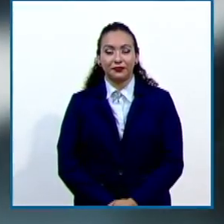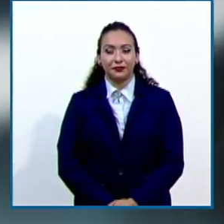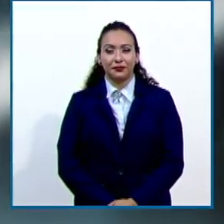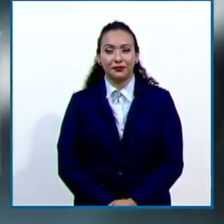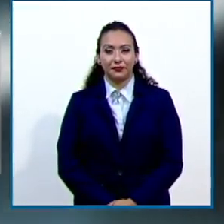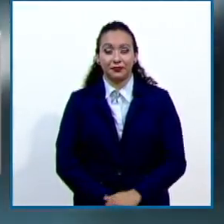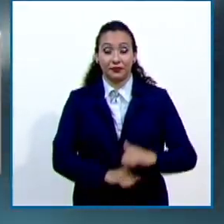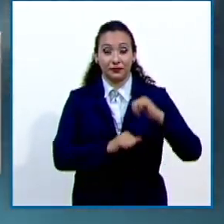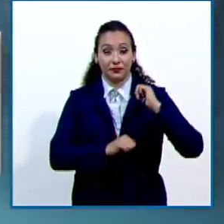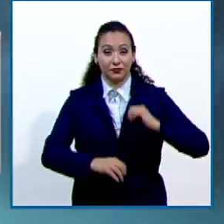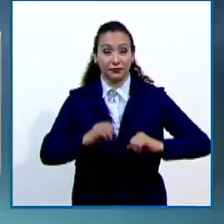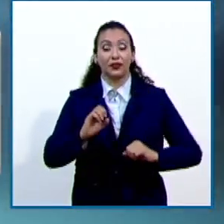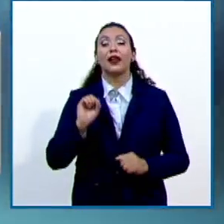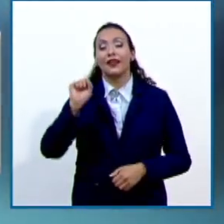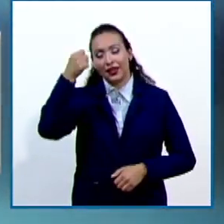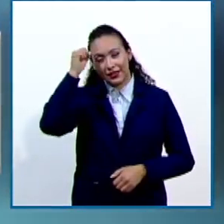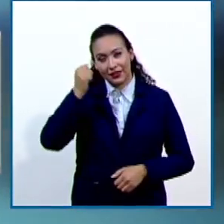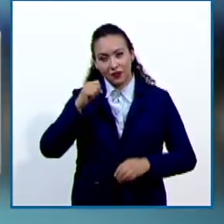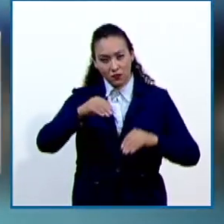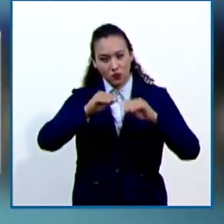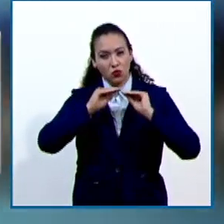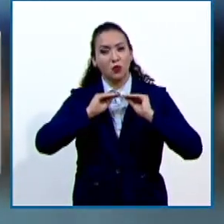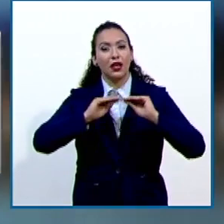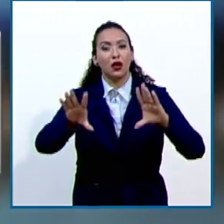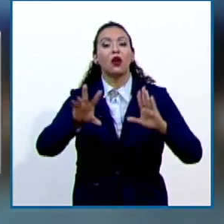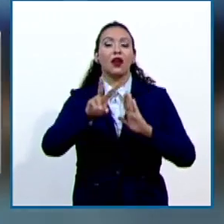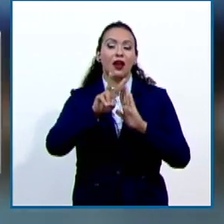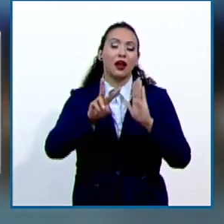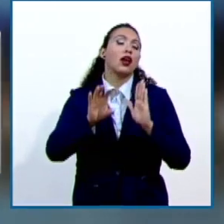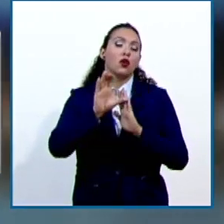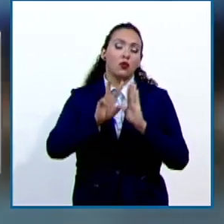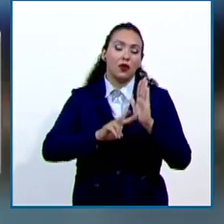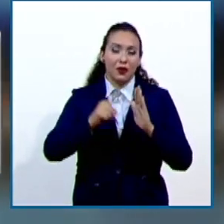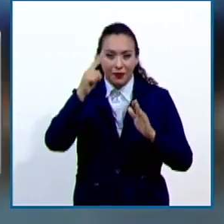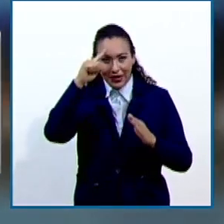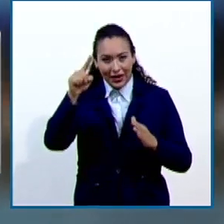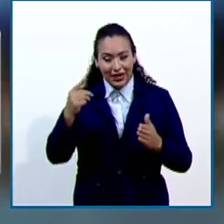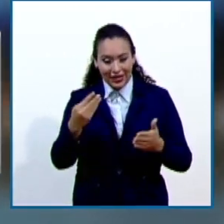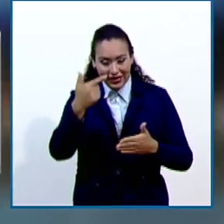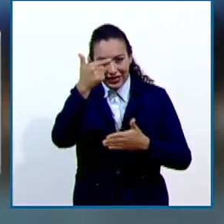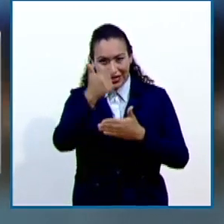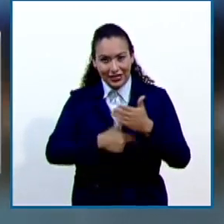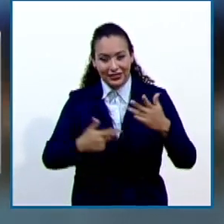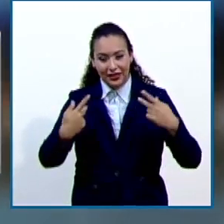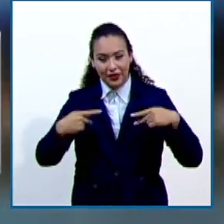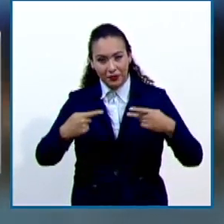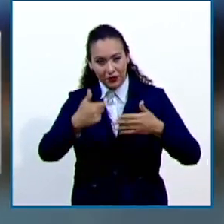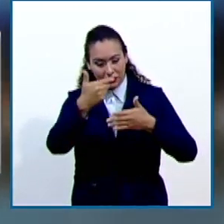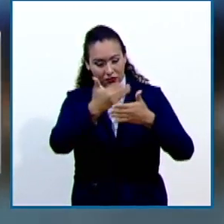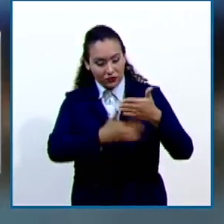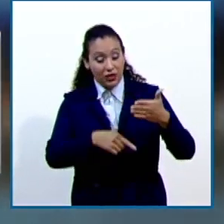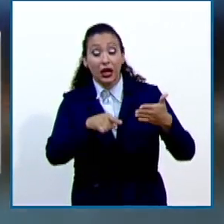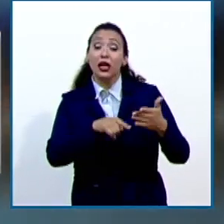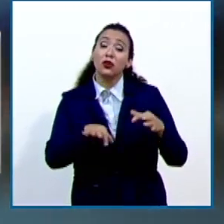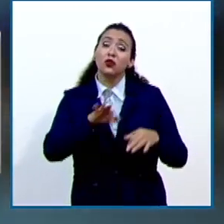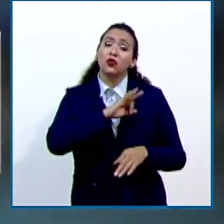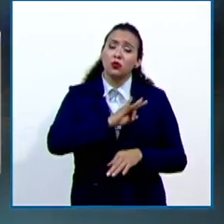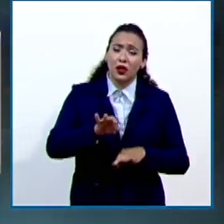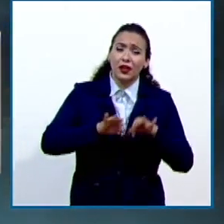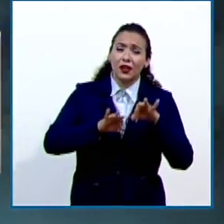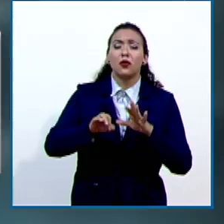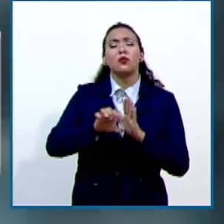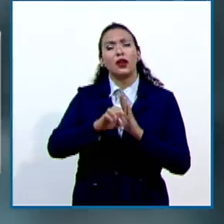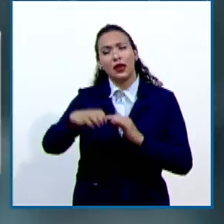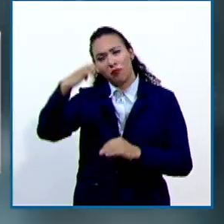El Poder Judicial de Sinaloa publicó la convocatoria para integrar la lista de personas que pueden fungir como peritos oficiales en